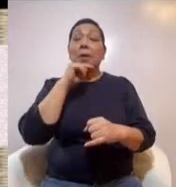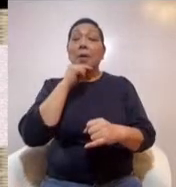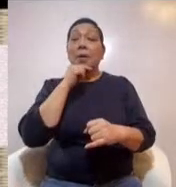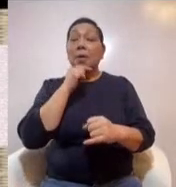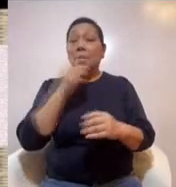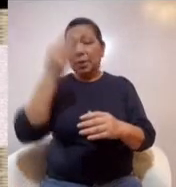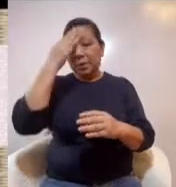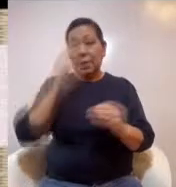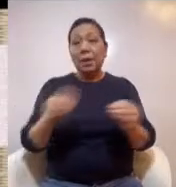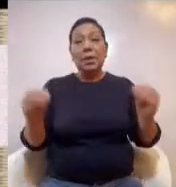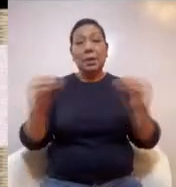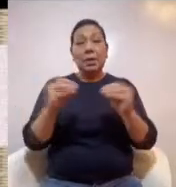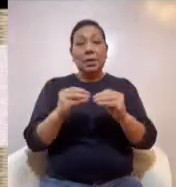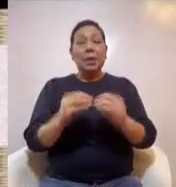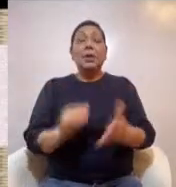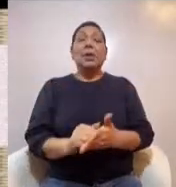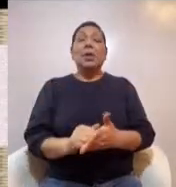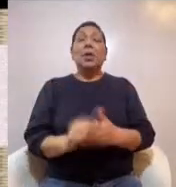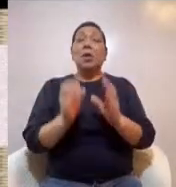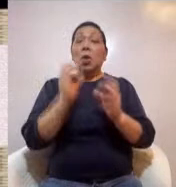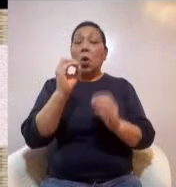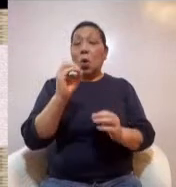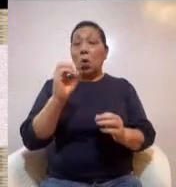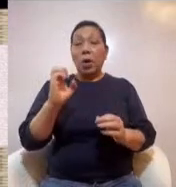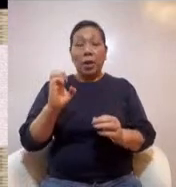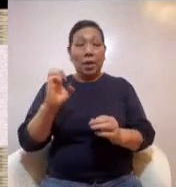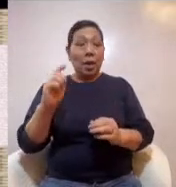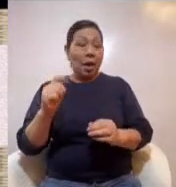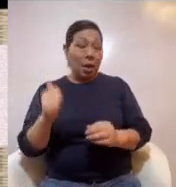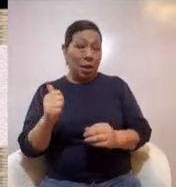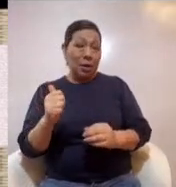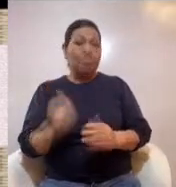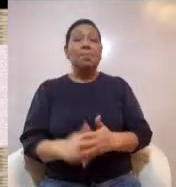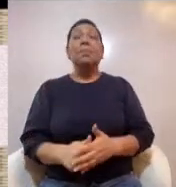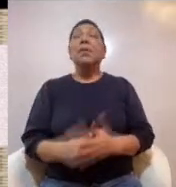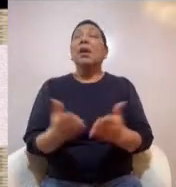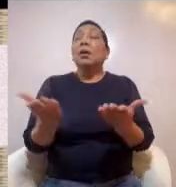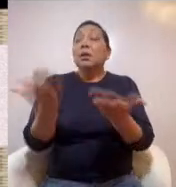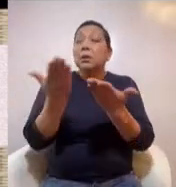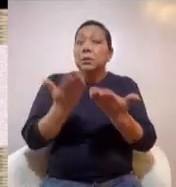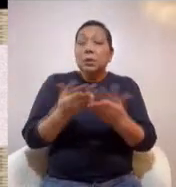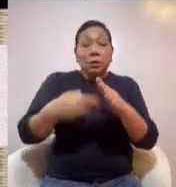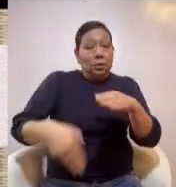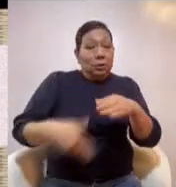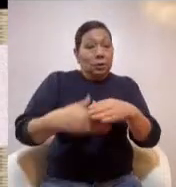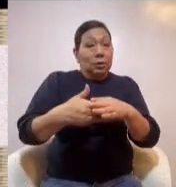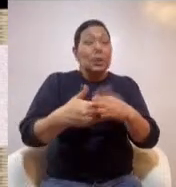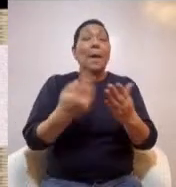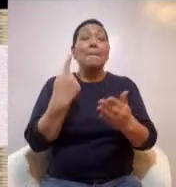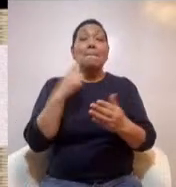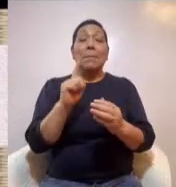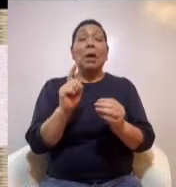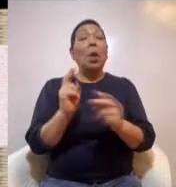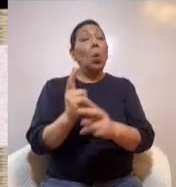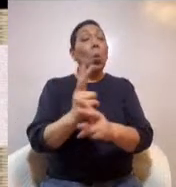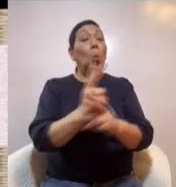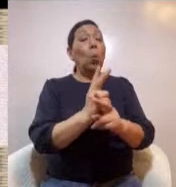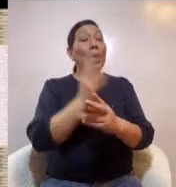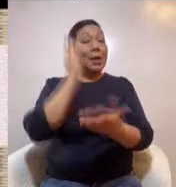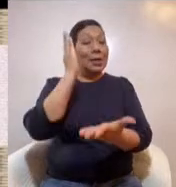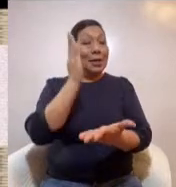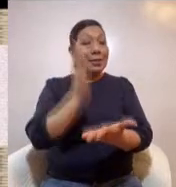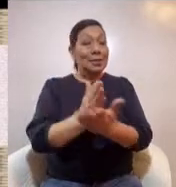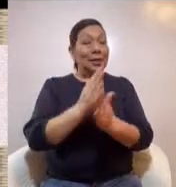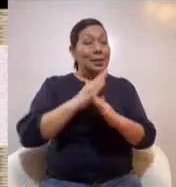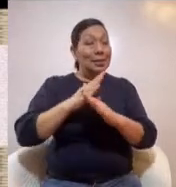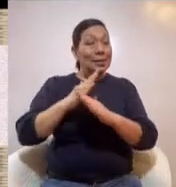de Mujeres, la Asamblea General de la Organización de Estados Americanos adopta la Convención Interamericana para